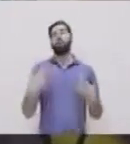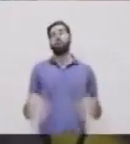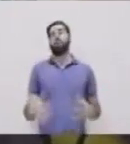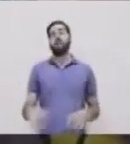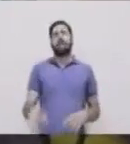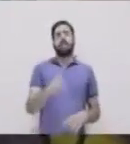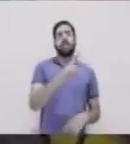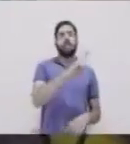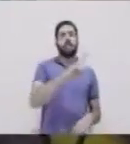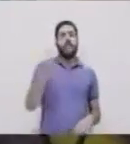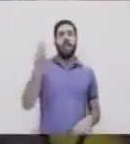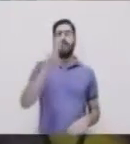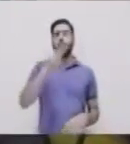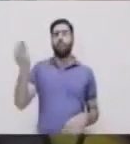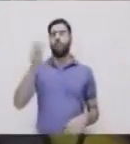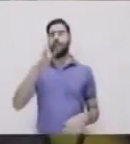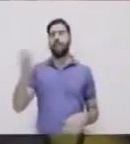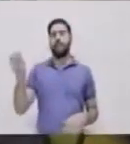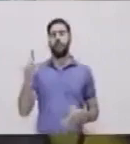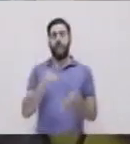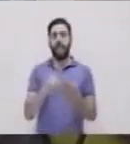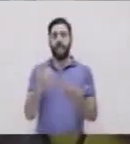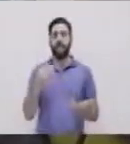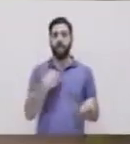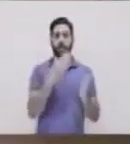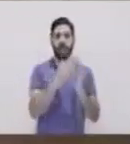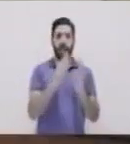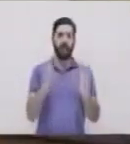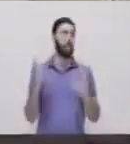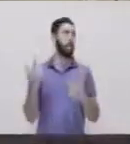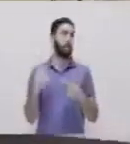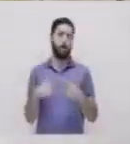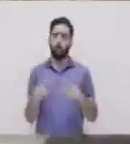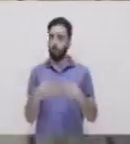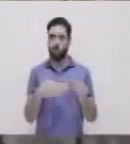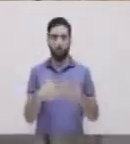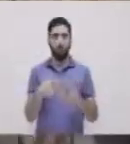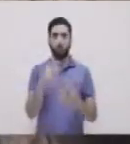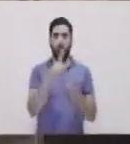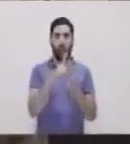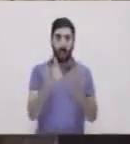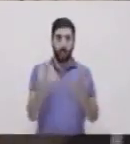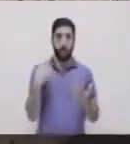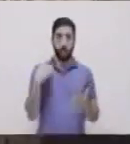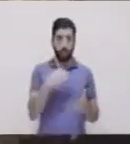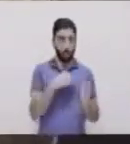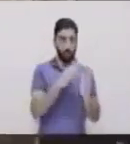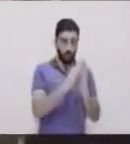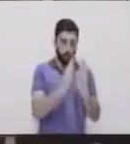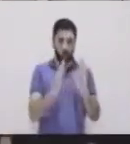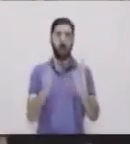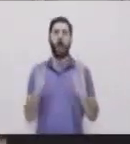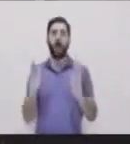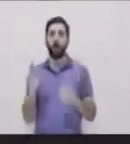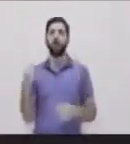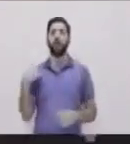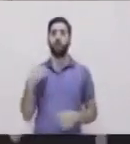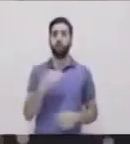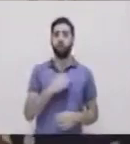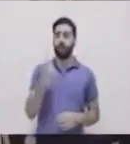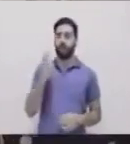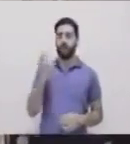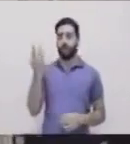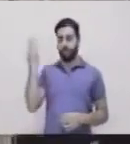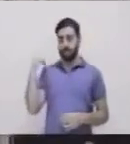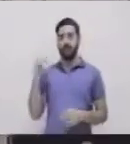200 libros, pero aunque no tengamos muchos, los libros que tengamos siempre van a ser un tesoro para nosotros. Recientemente, es